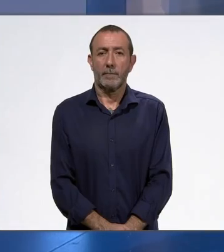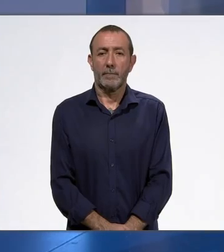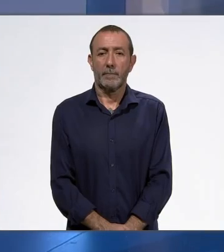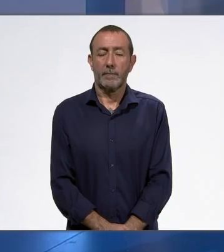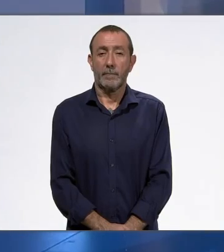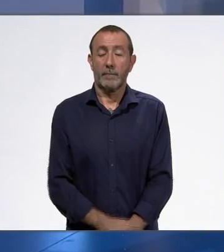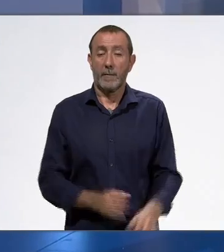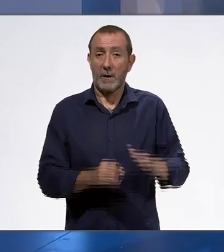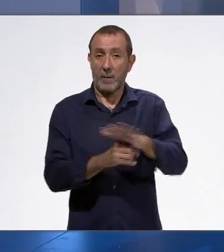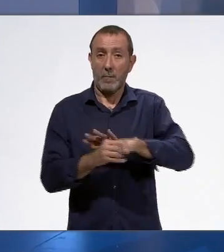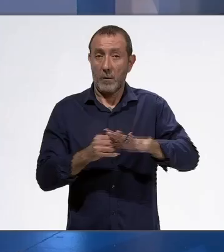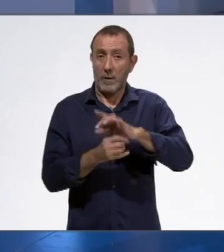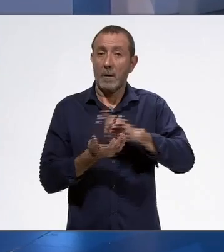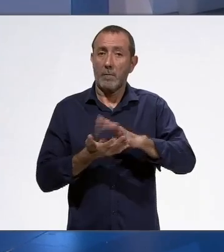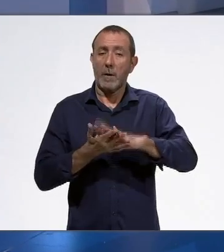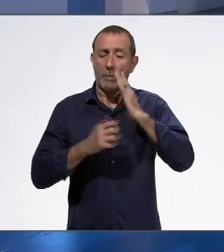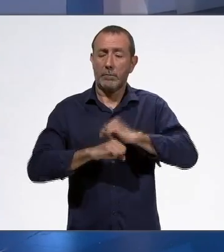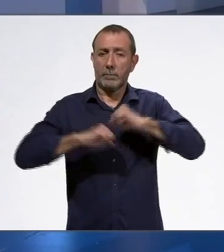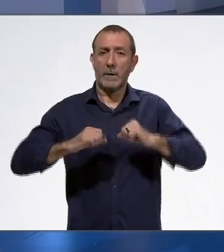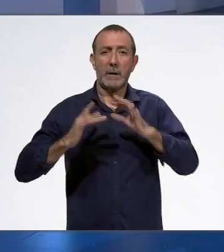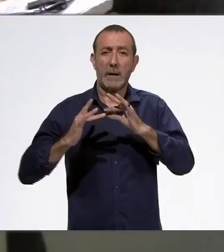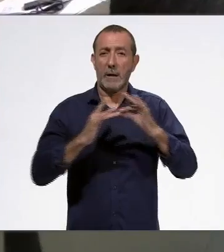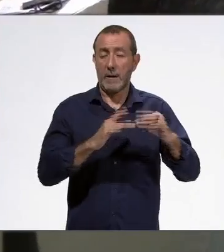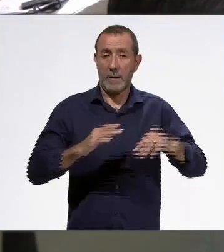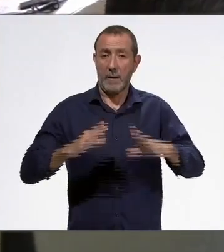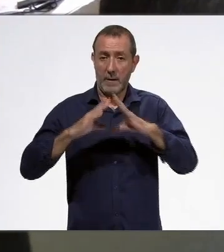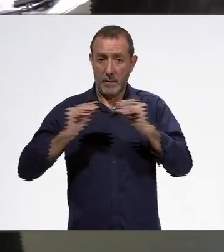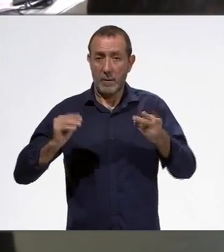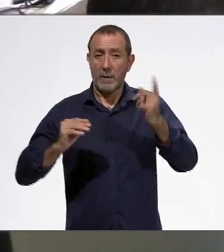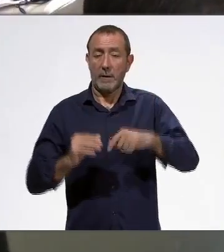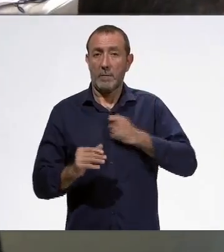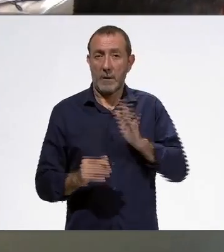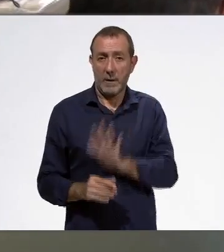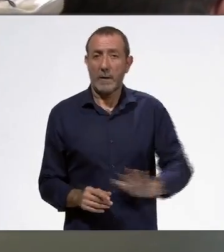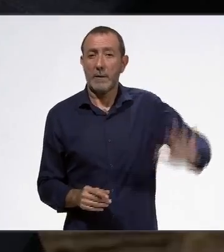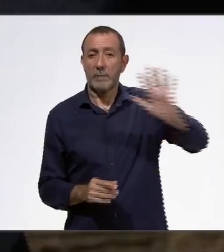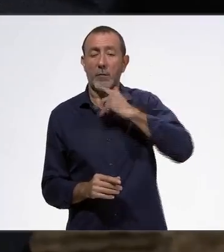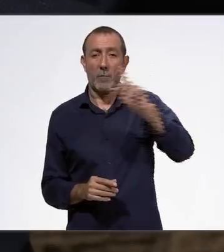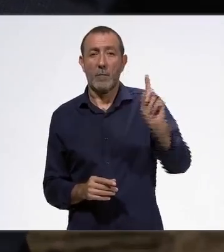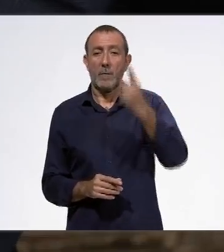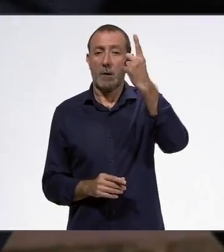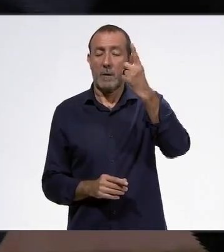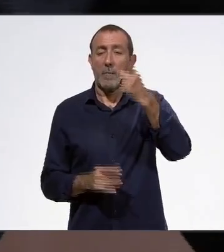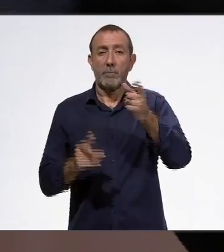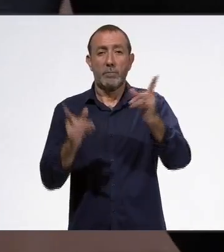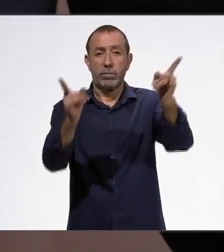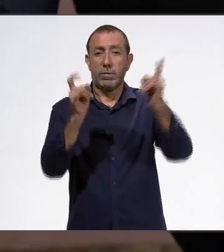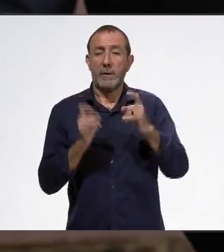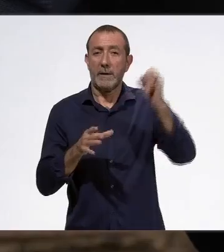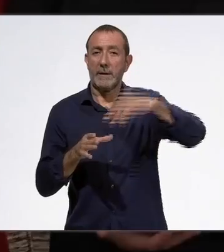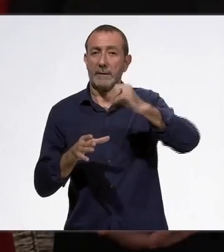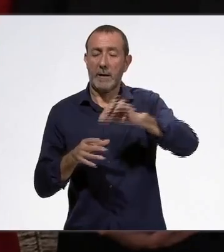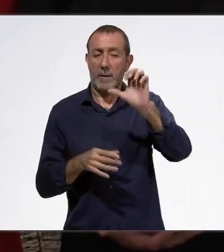la provincia de Málaga consolida su liderazgo tanto en Andalucía como España como el primer pueblo de atracción de